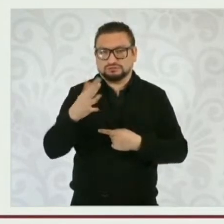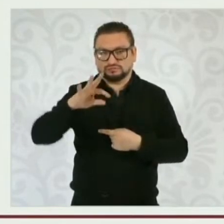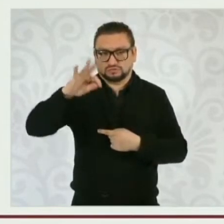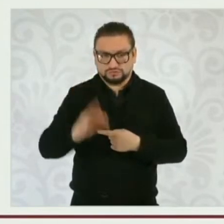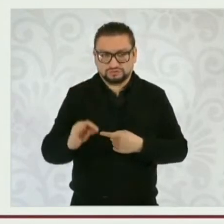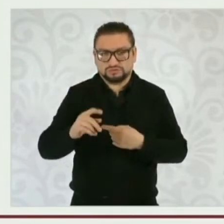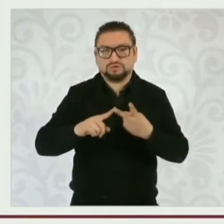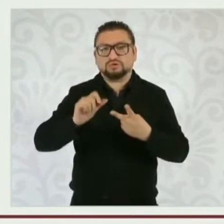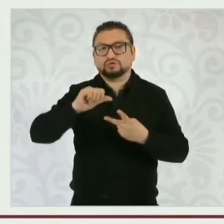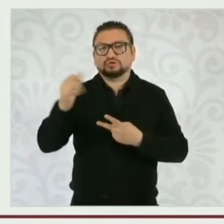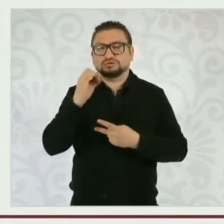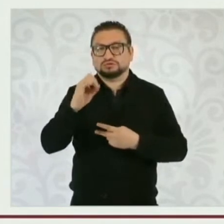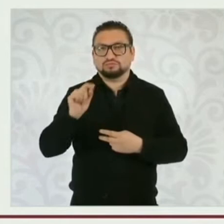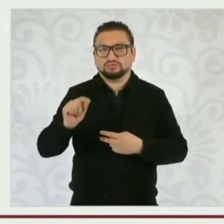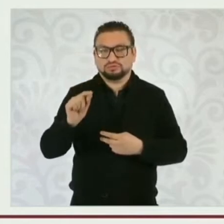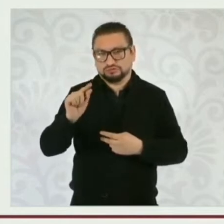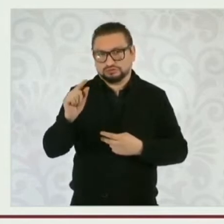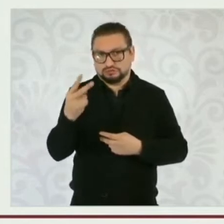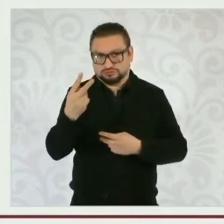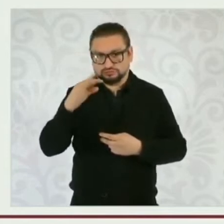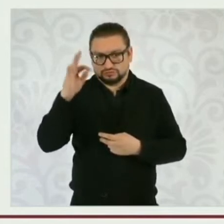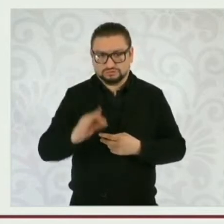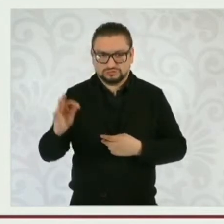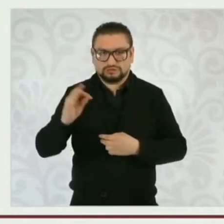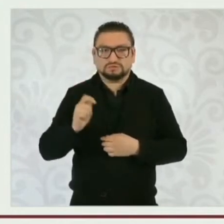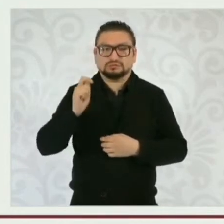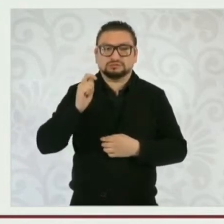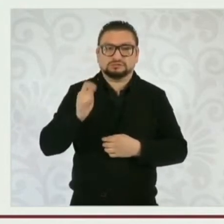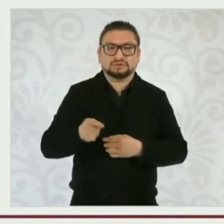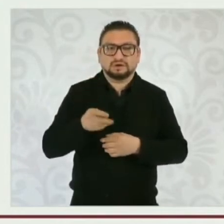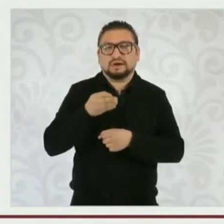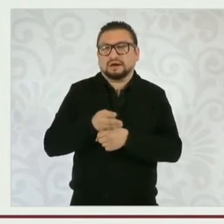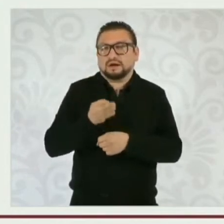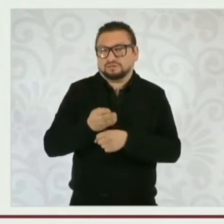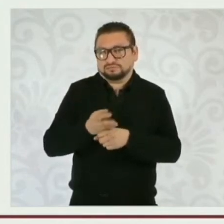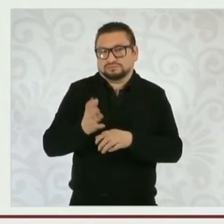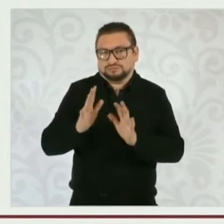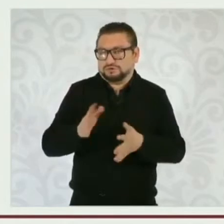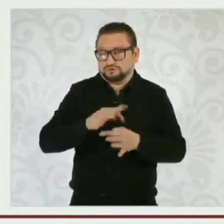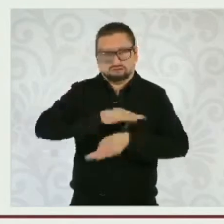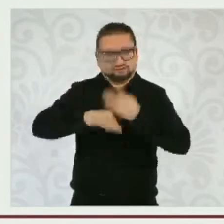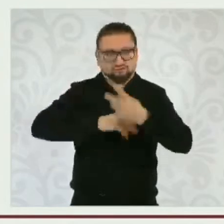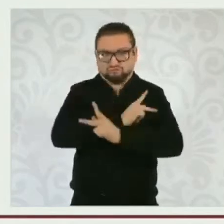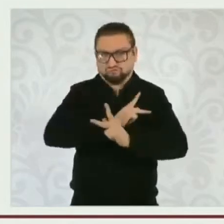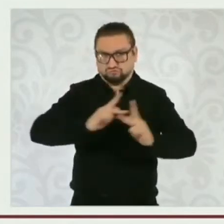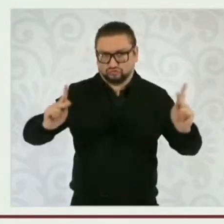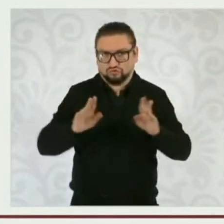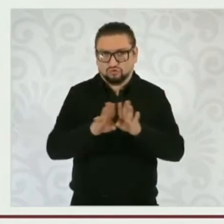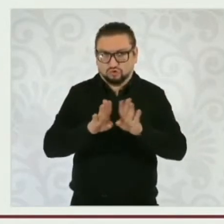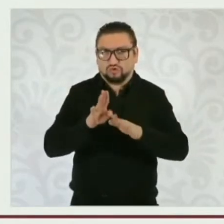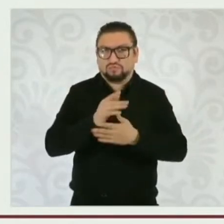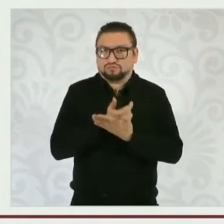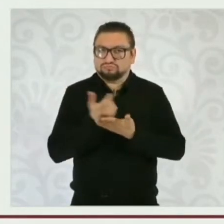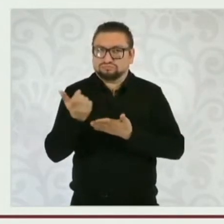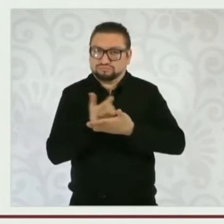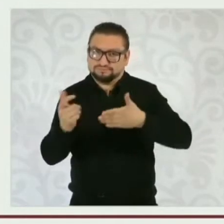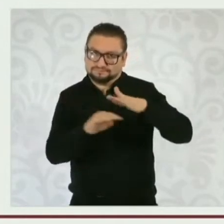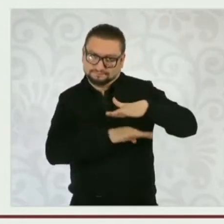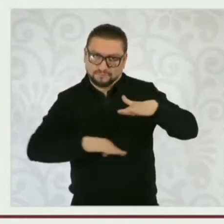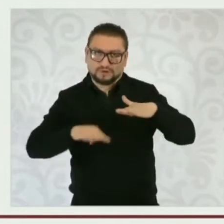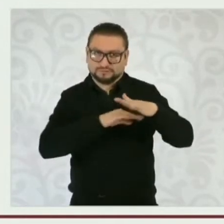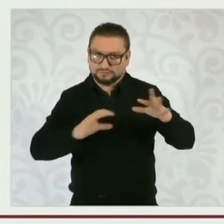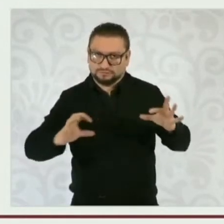7.375%, otra de 0.72%, que actualmente para todos se calculan sobre la base del salario